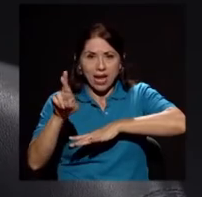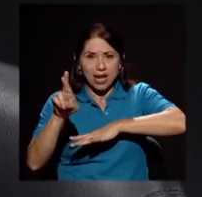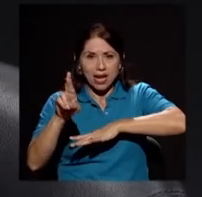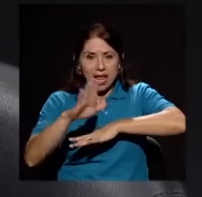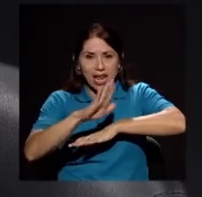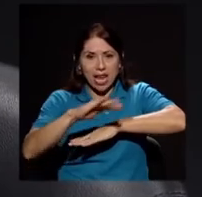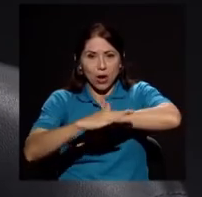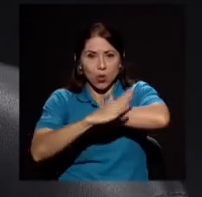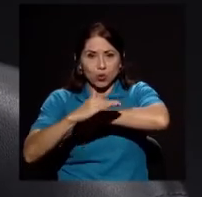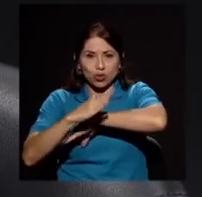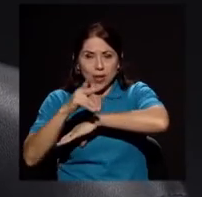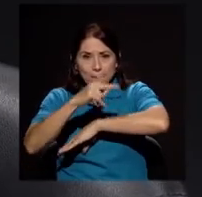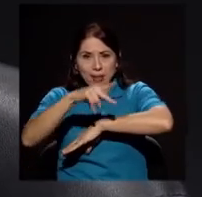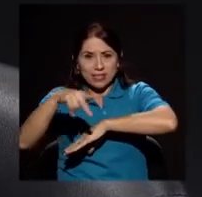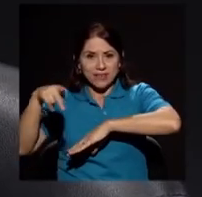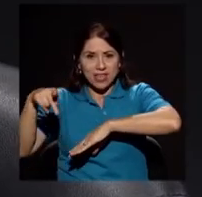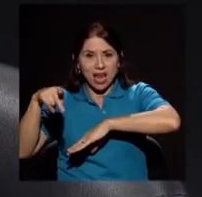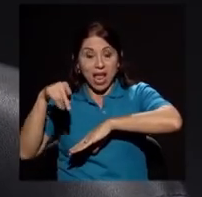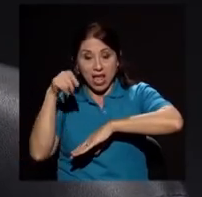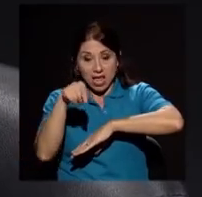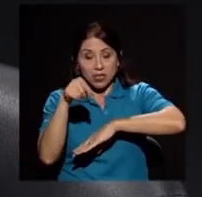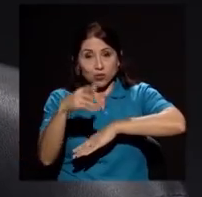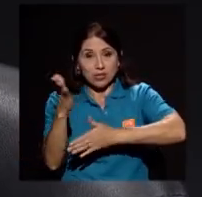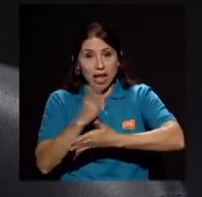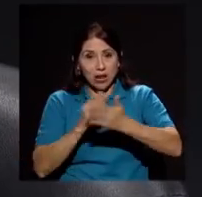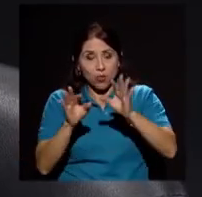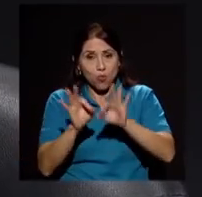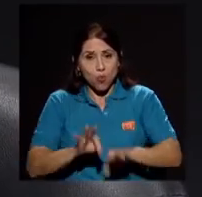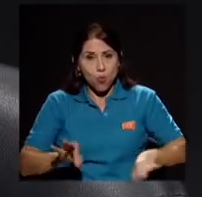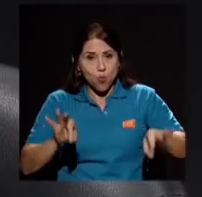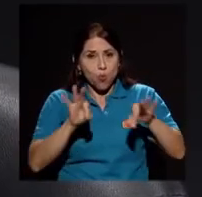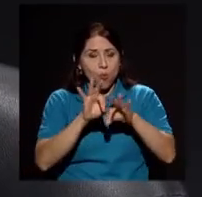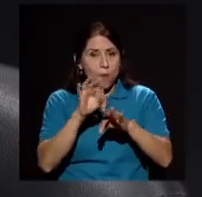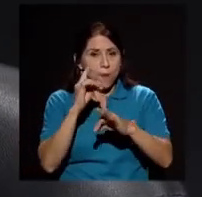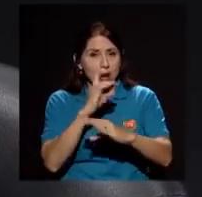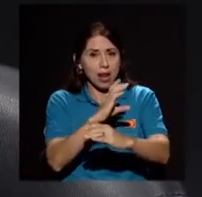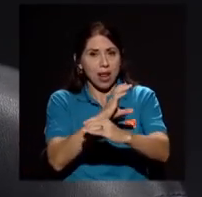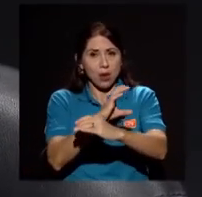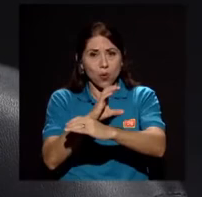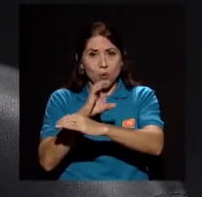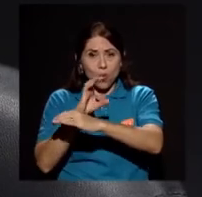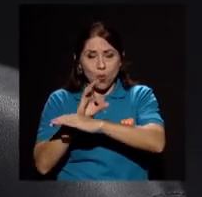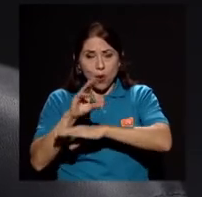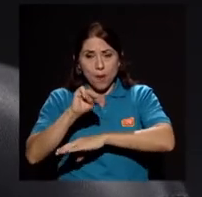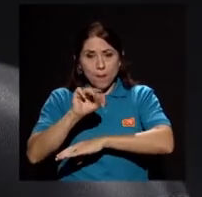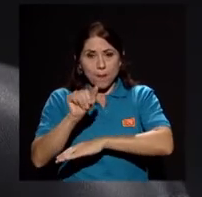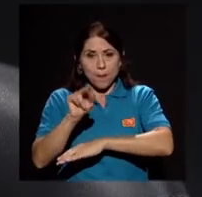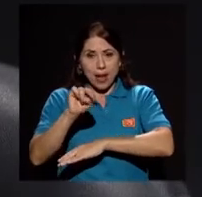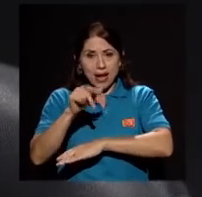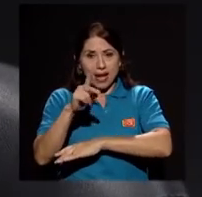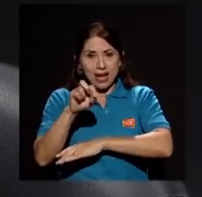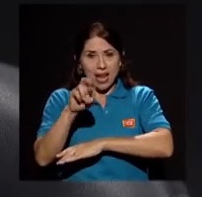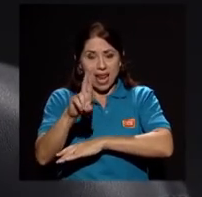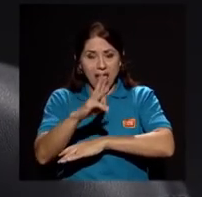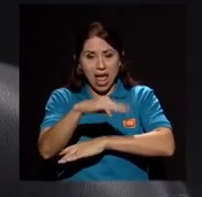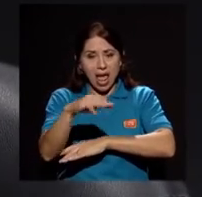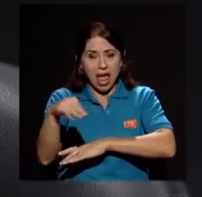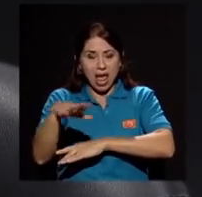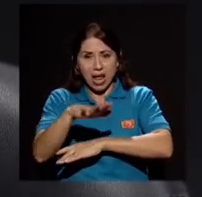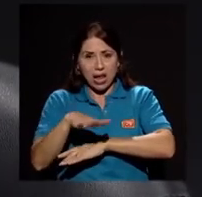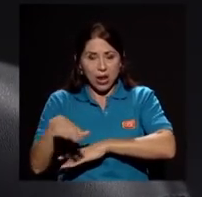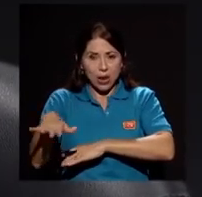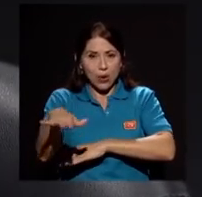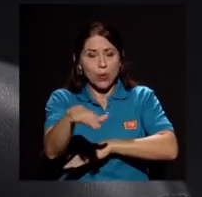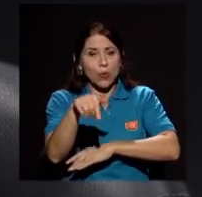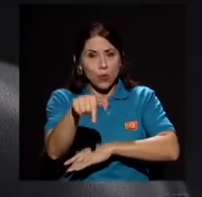para la preservación de los mares los océanos y un